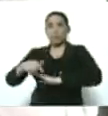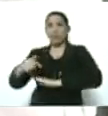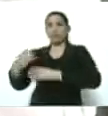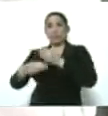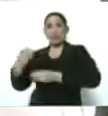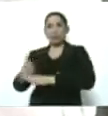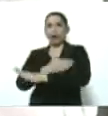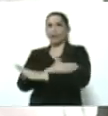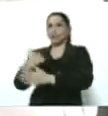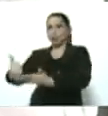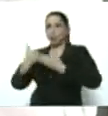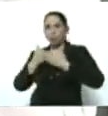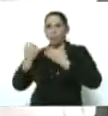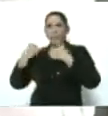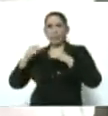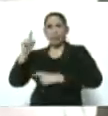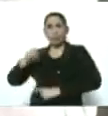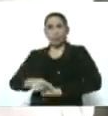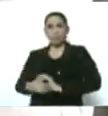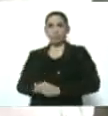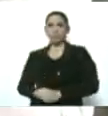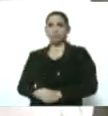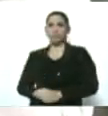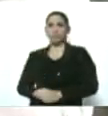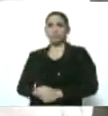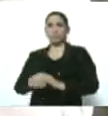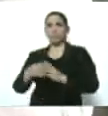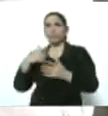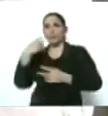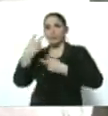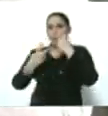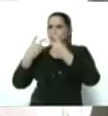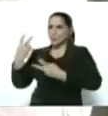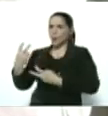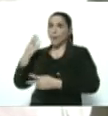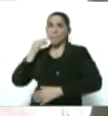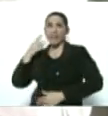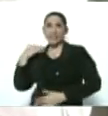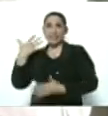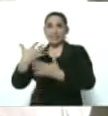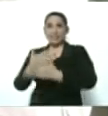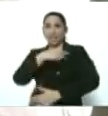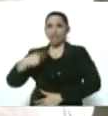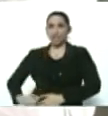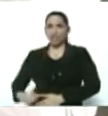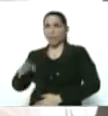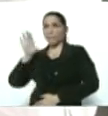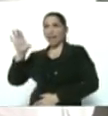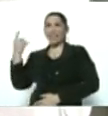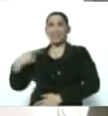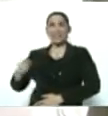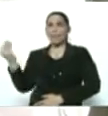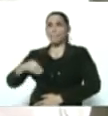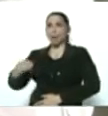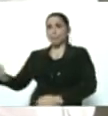a prepararnos. Y por supuesto, ir revisando las experiencias, sobre todo de China, que era el país que más casos tenía en ese momento.